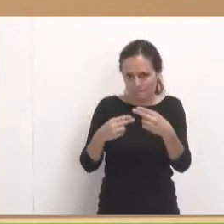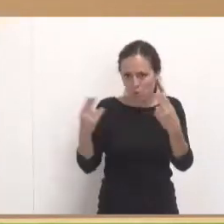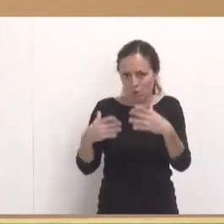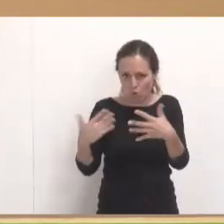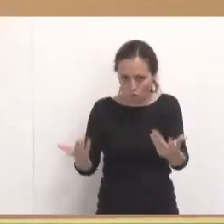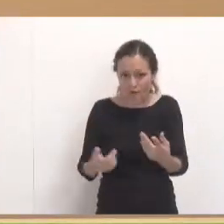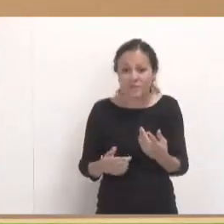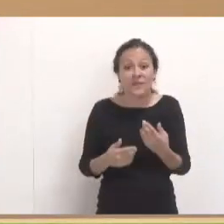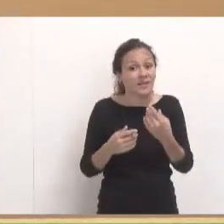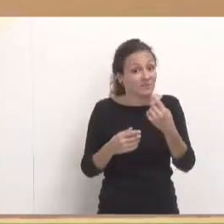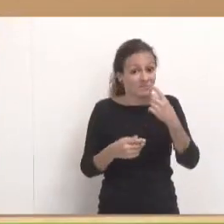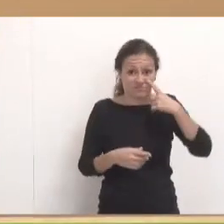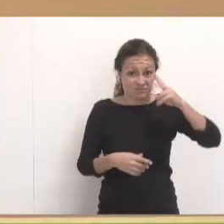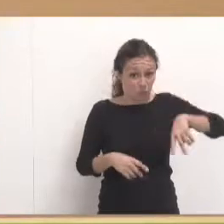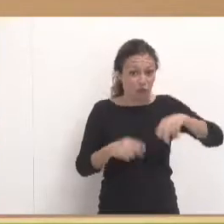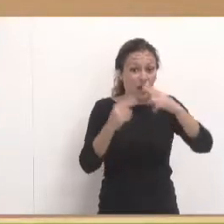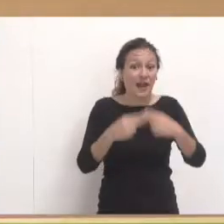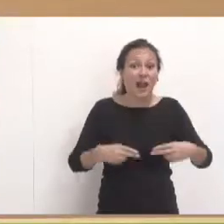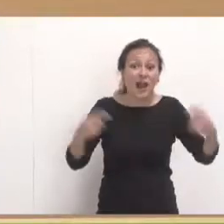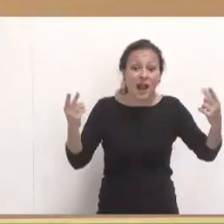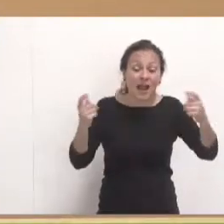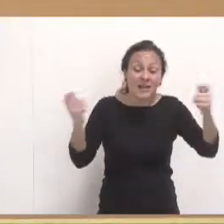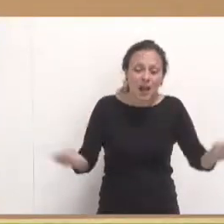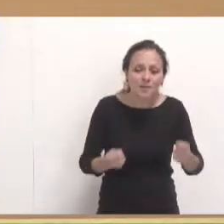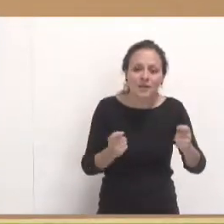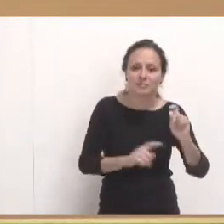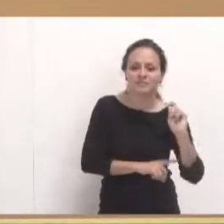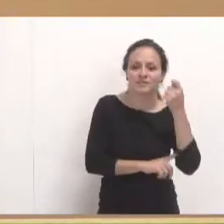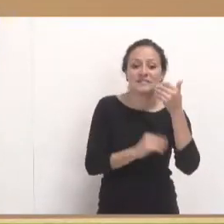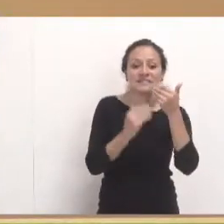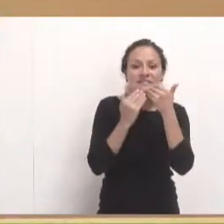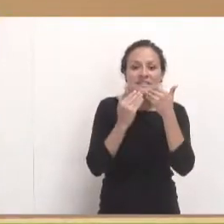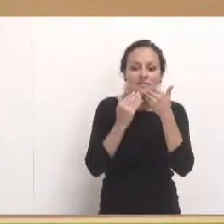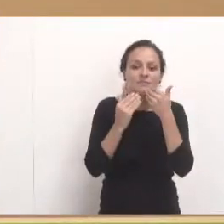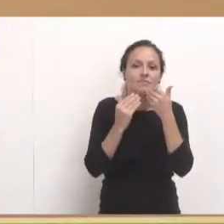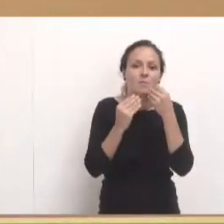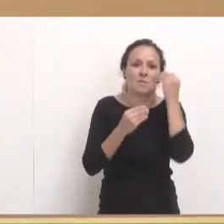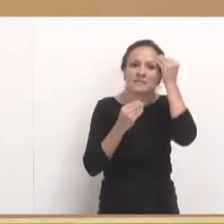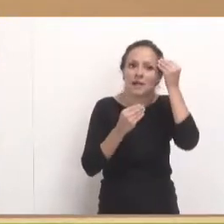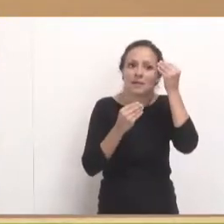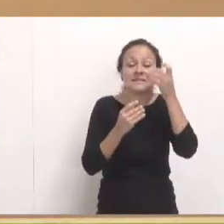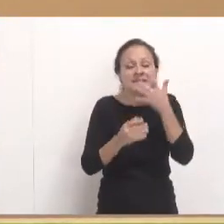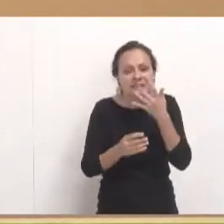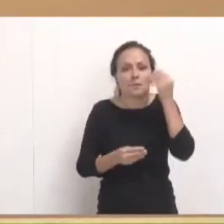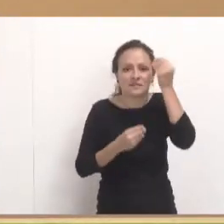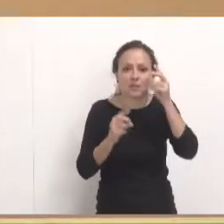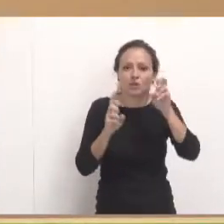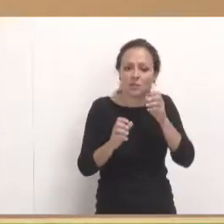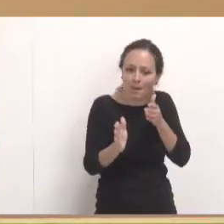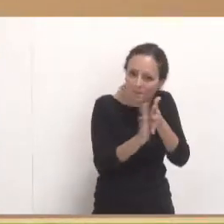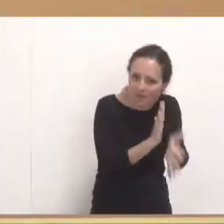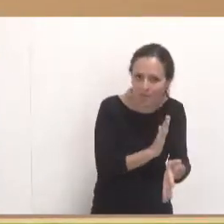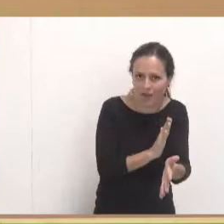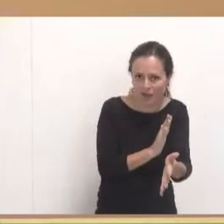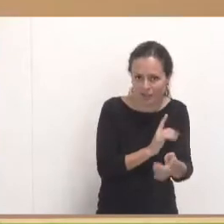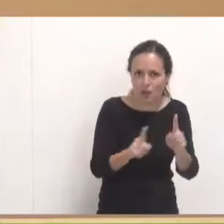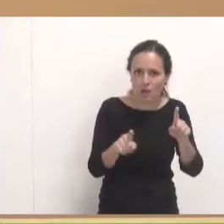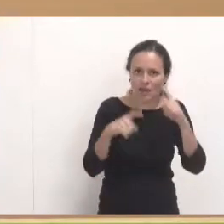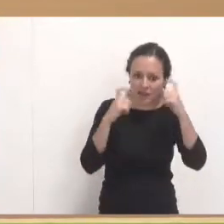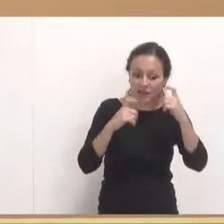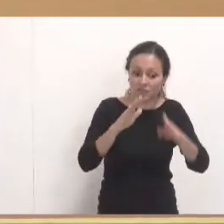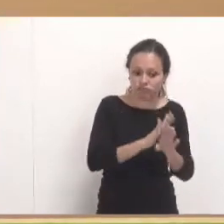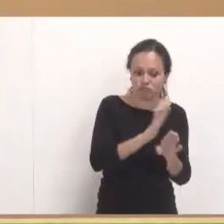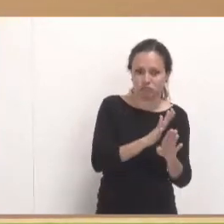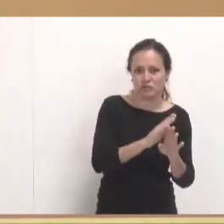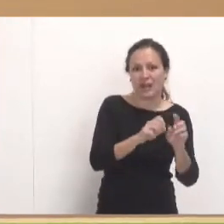de campañas solo alcanzan su mayor efectividad cuando se plantean con carácter permanente y se mantienen con continuidad sostenida en